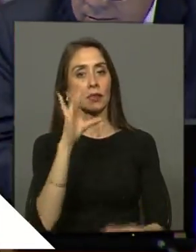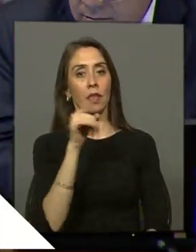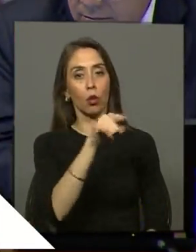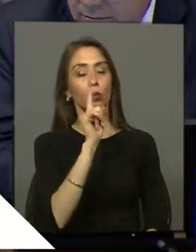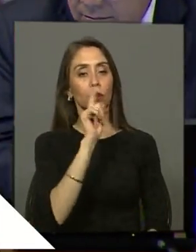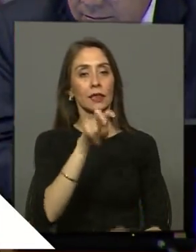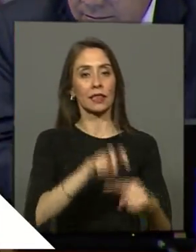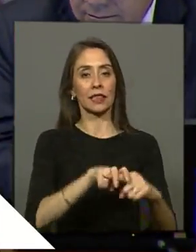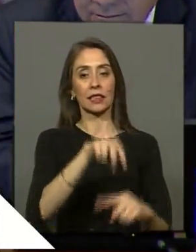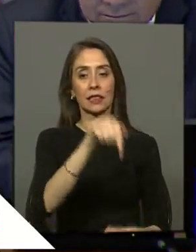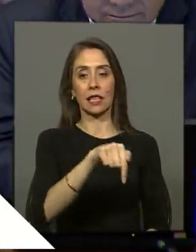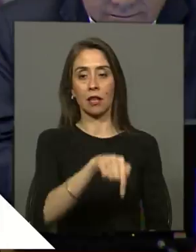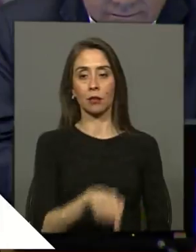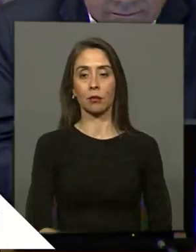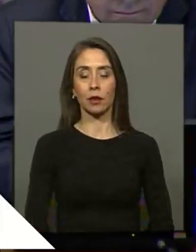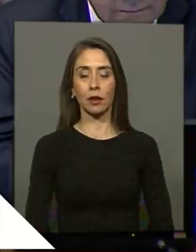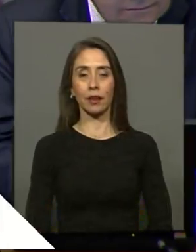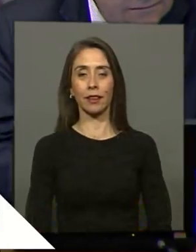usted está presente